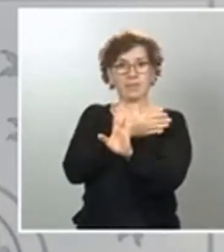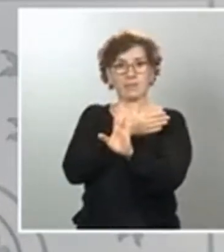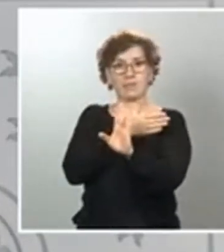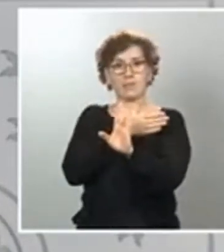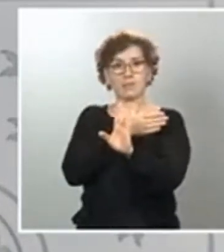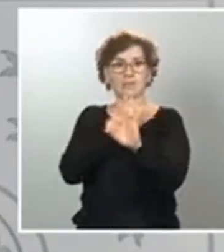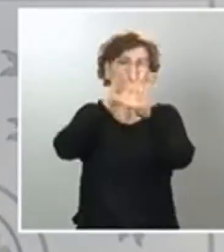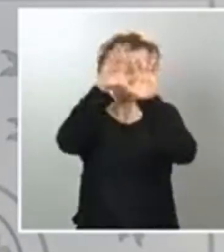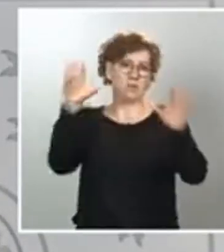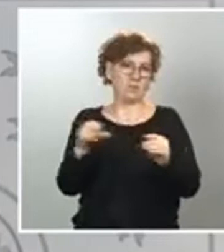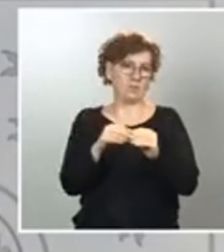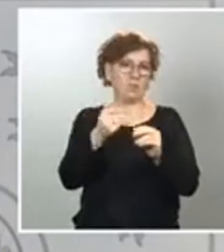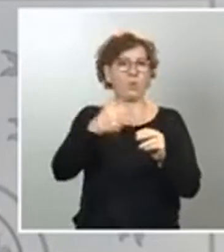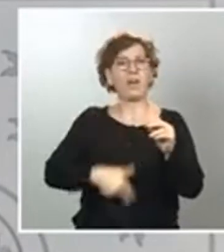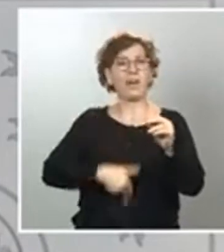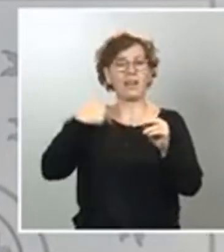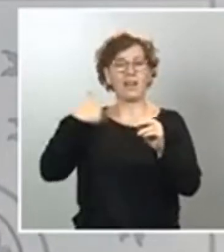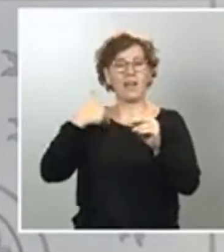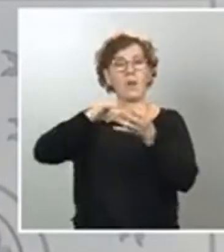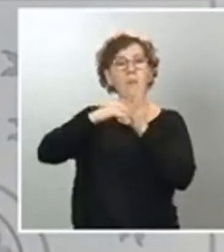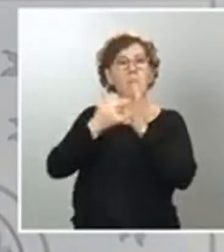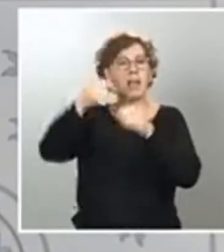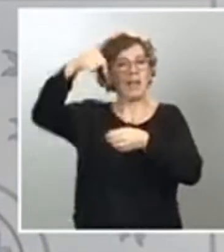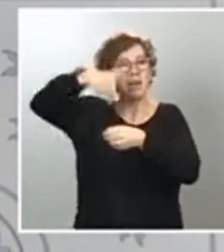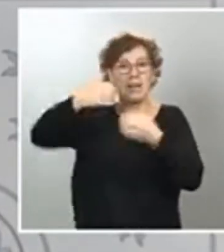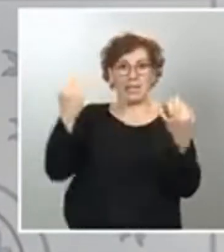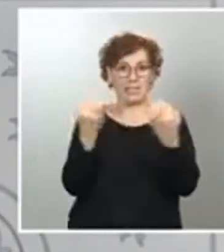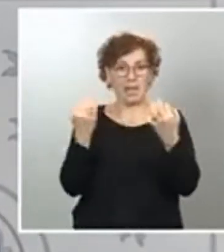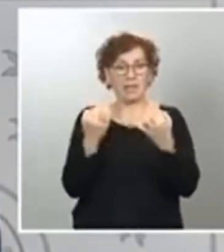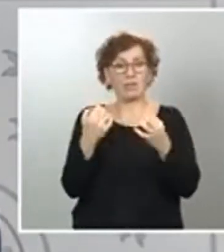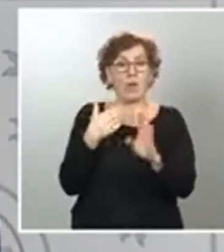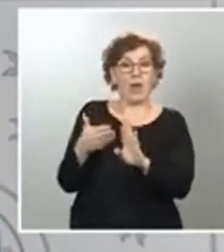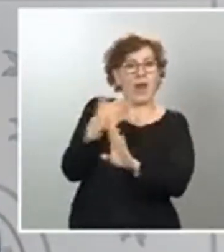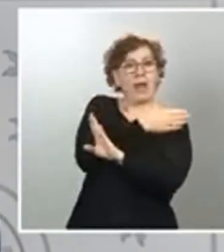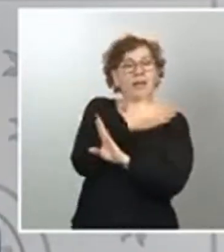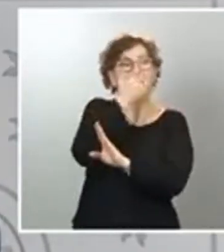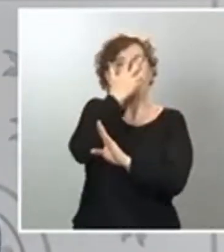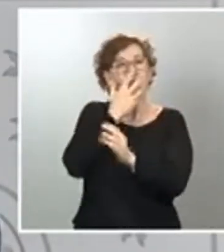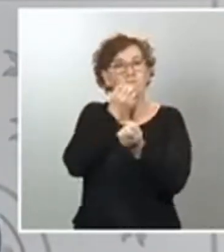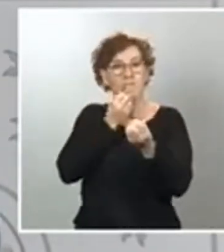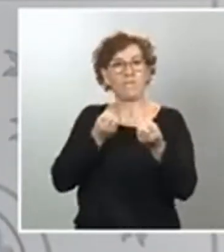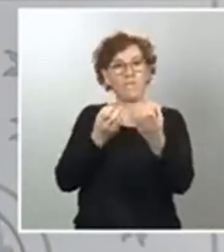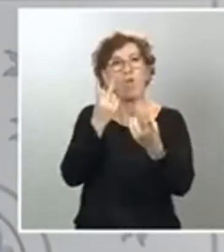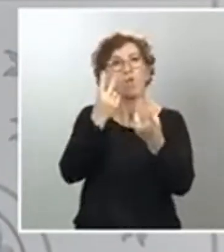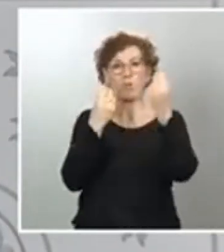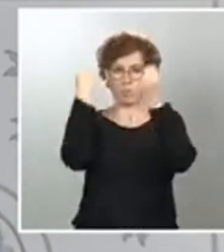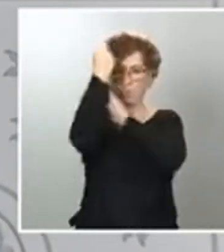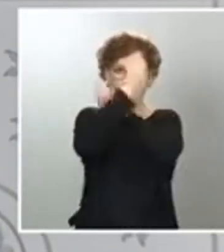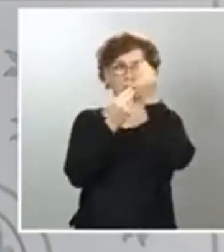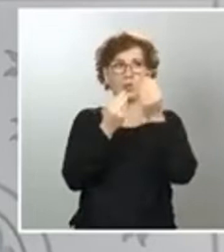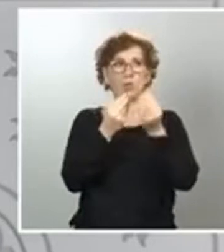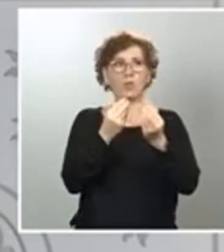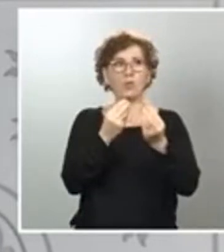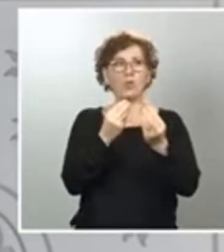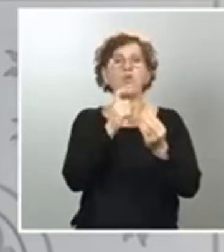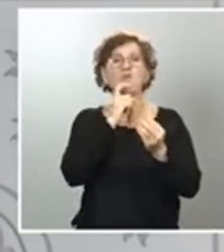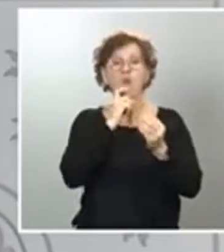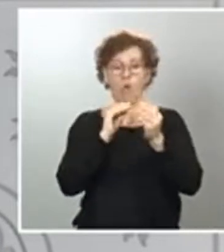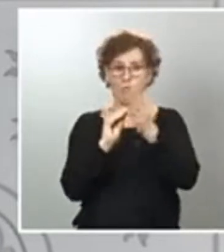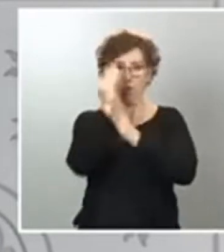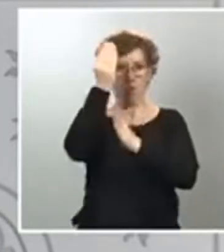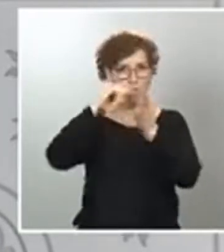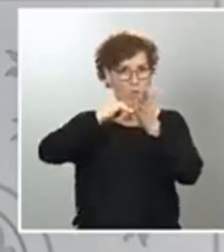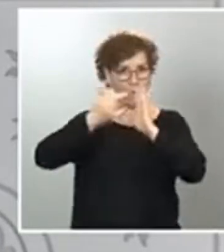de transición, quisiera hacer varias consideraciones sobre la forma en la que hemos confeccionado este plan. En primer lugar, se